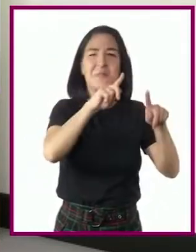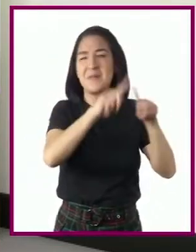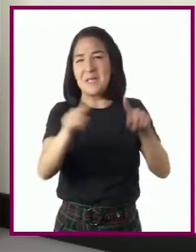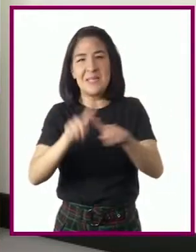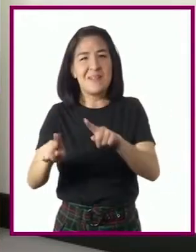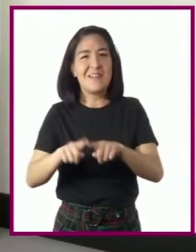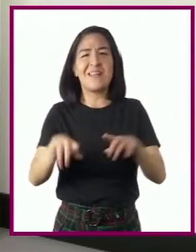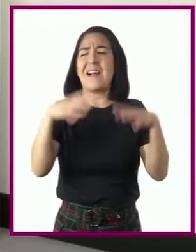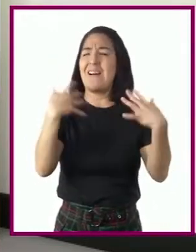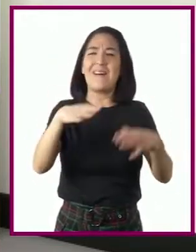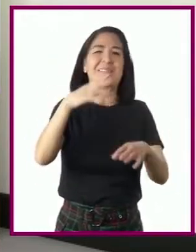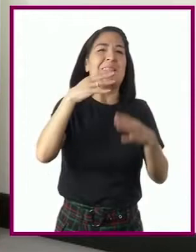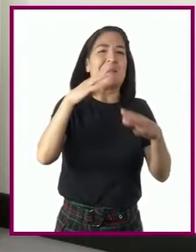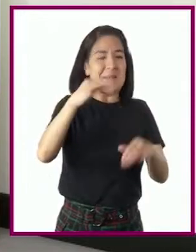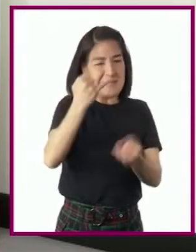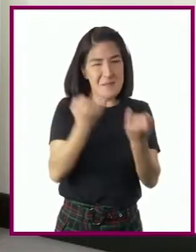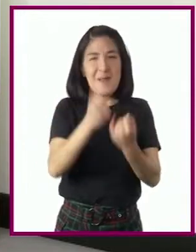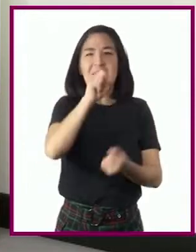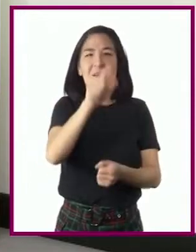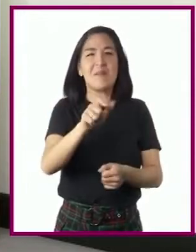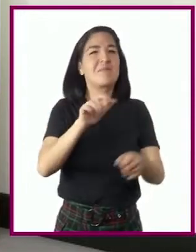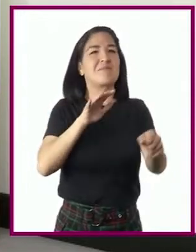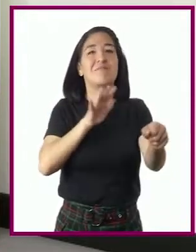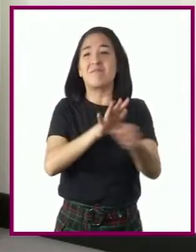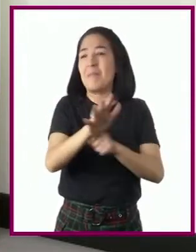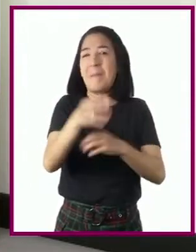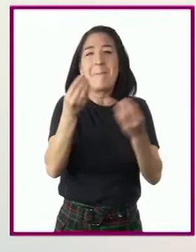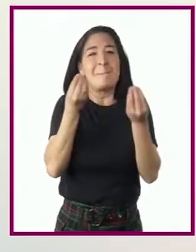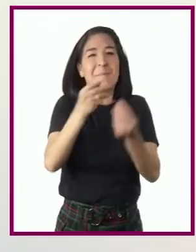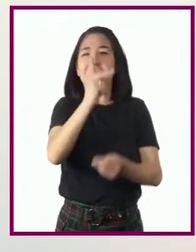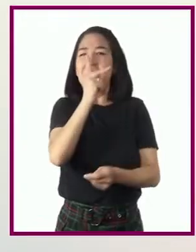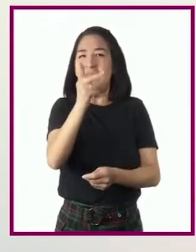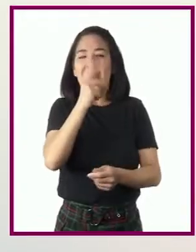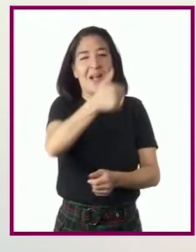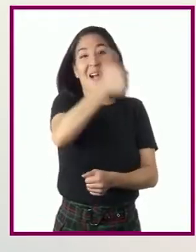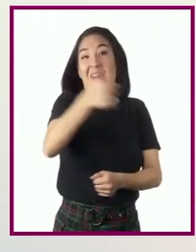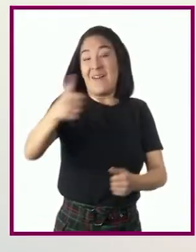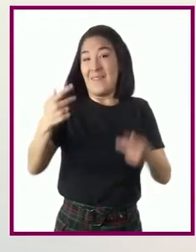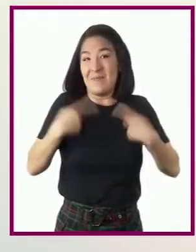hay un sinfín de formas de llamar a esto que cada uno vive.